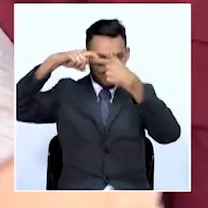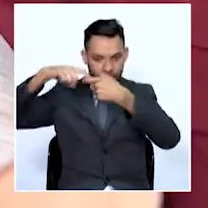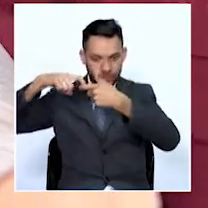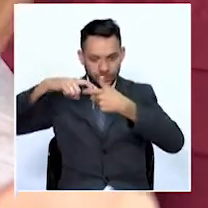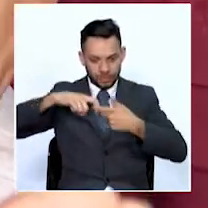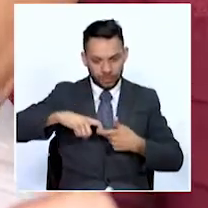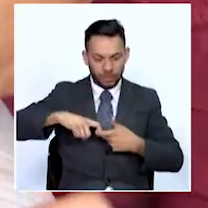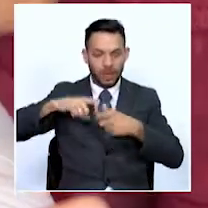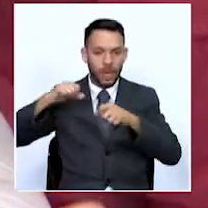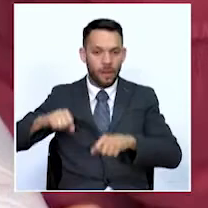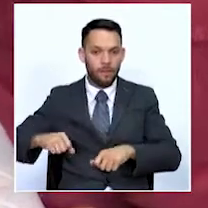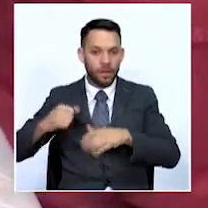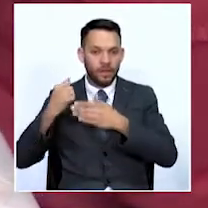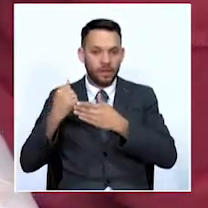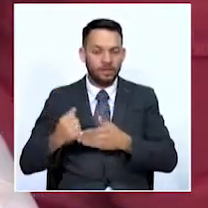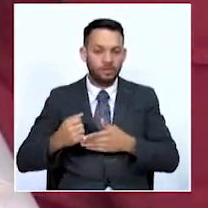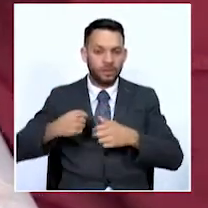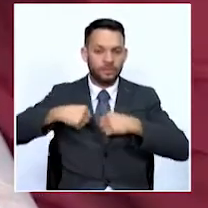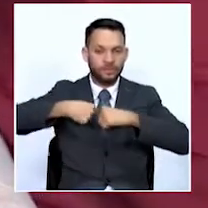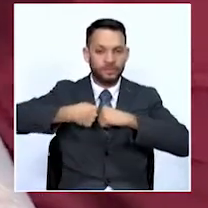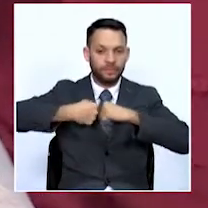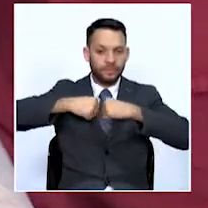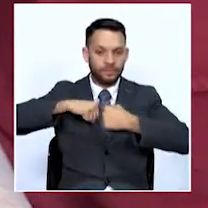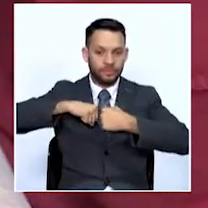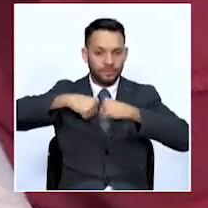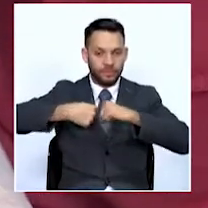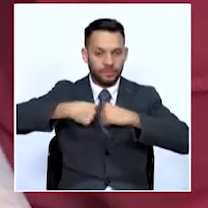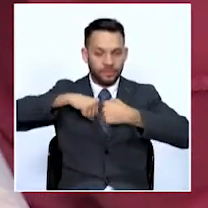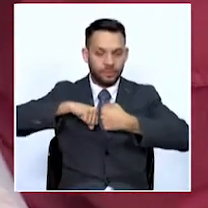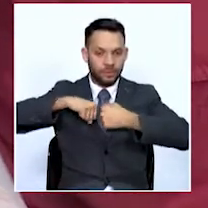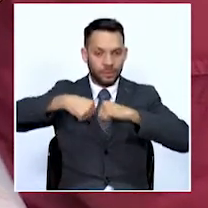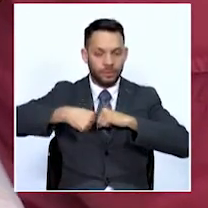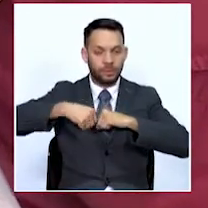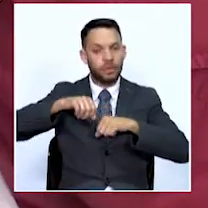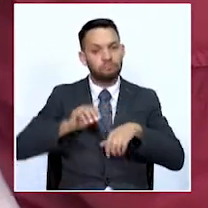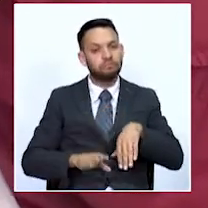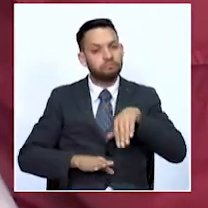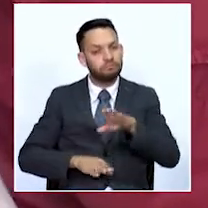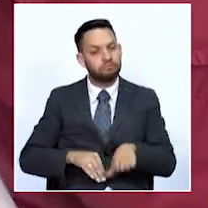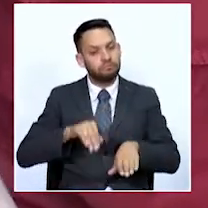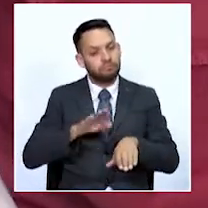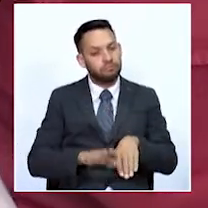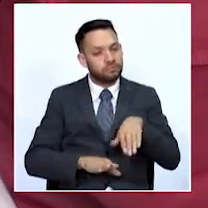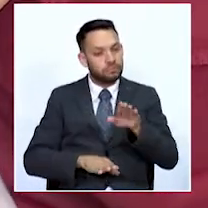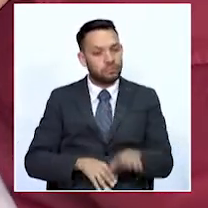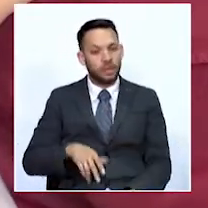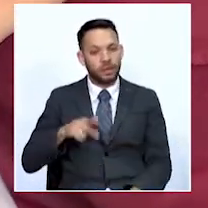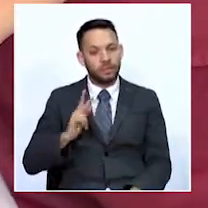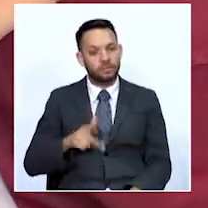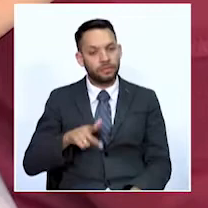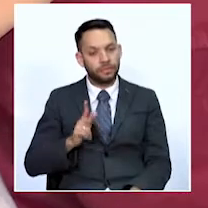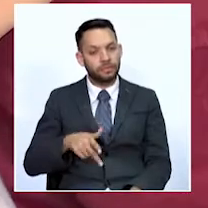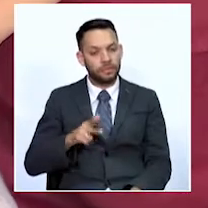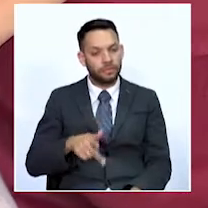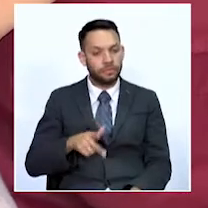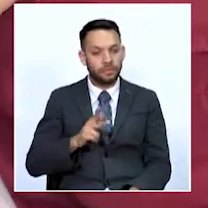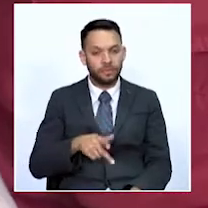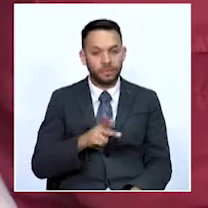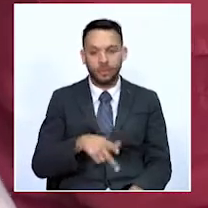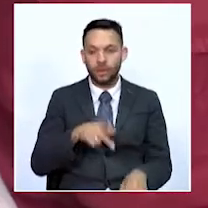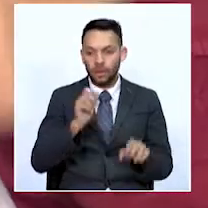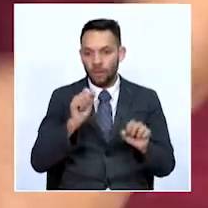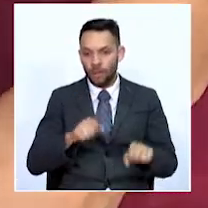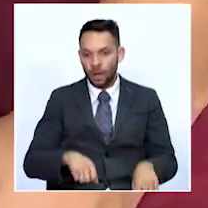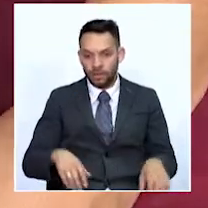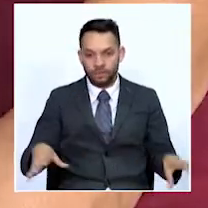colateral, externo, y tiene otros ligamentos que vienen adentro, que unen hueso con hueso, que se llaman ligamentos cruzados, ¿sí?